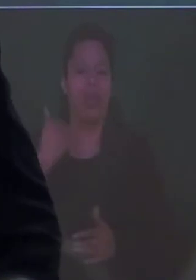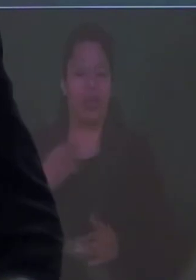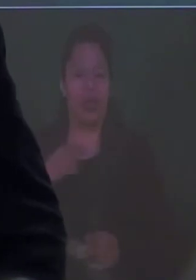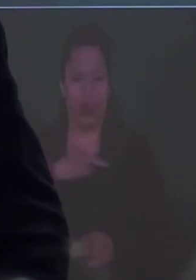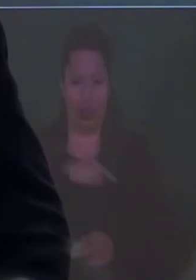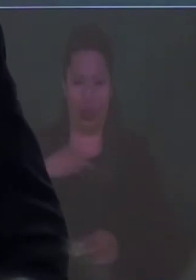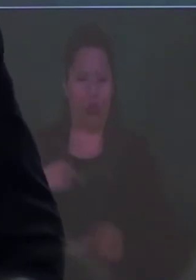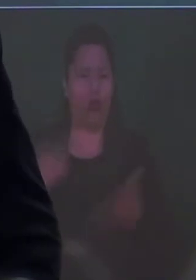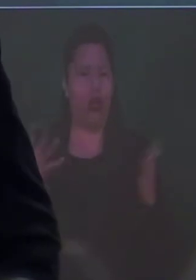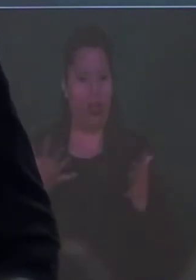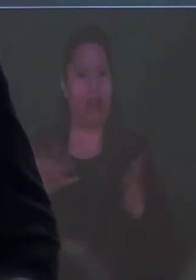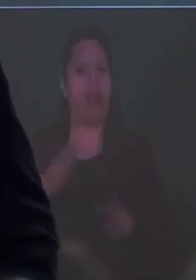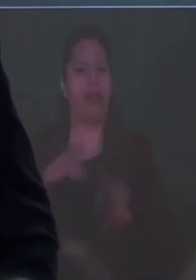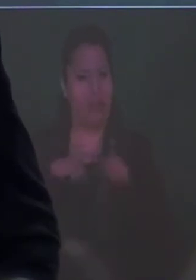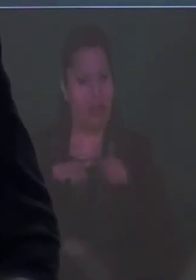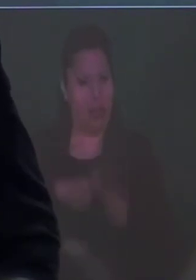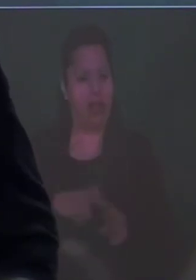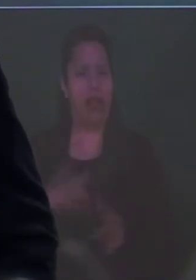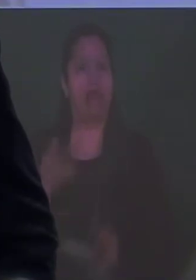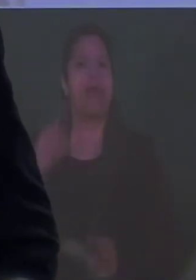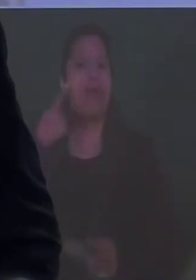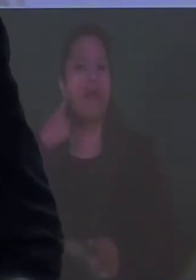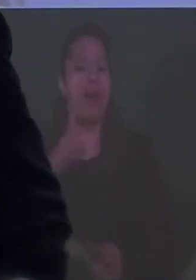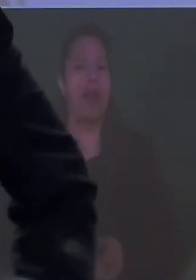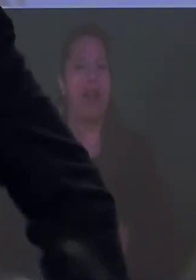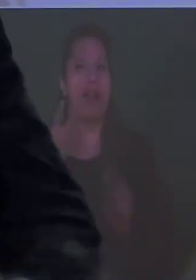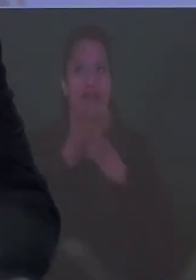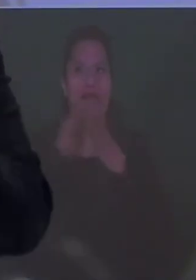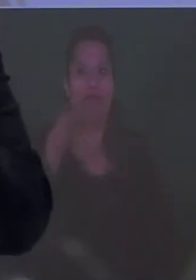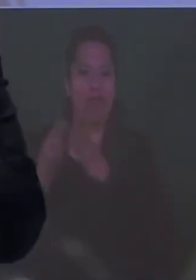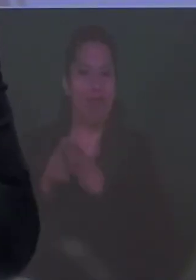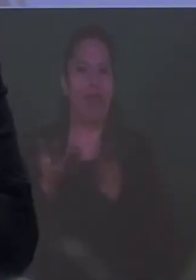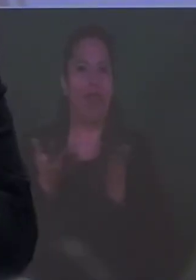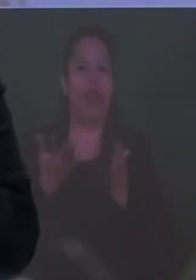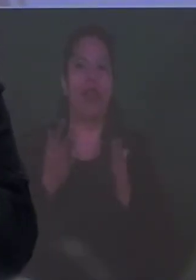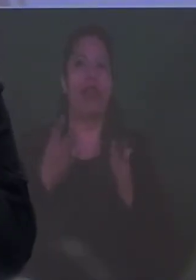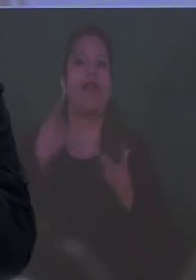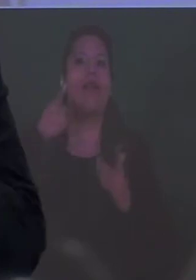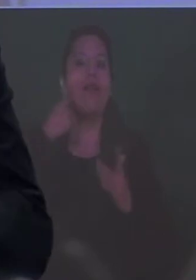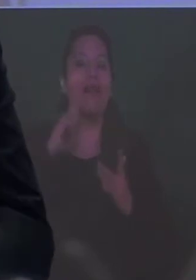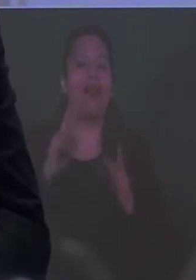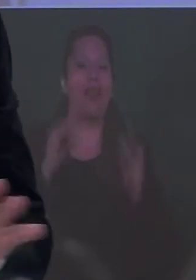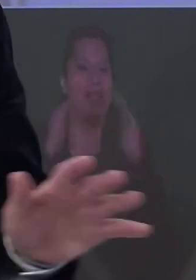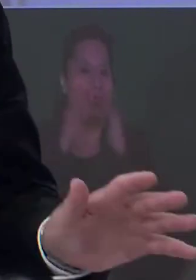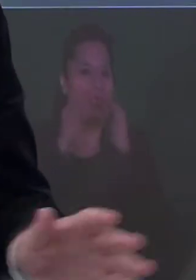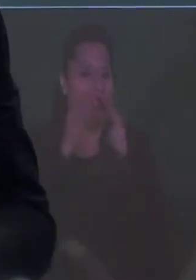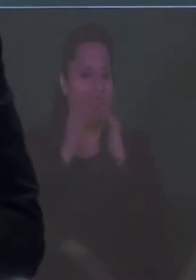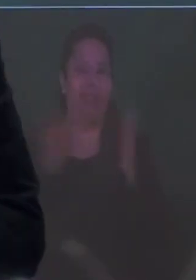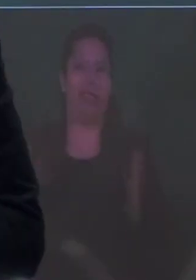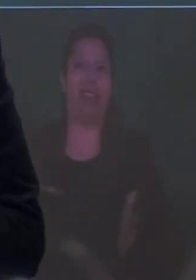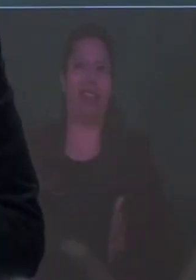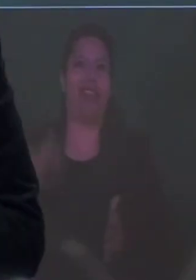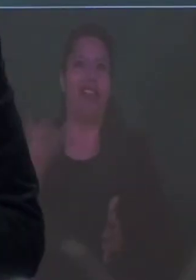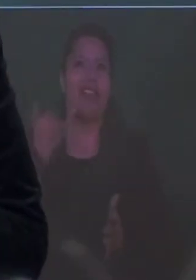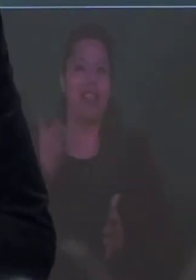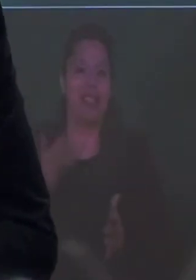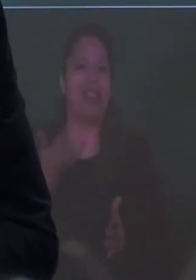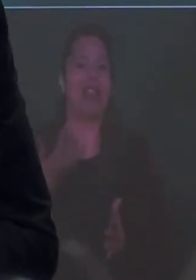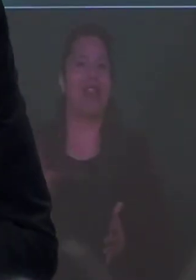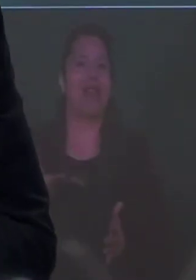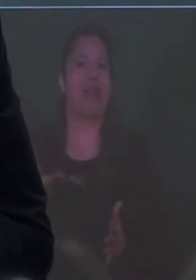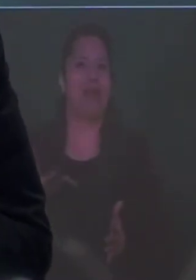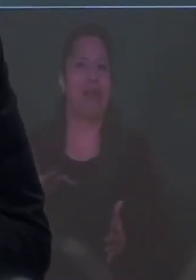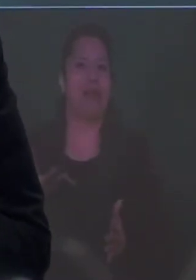obligadas por la constitución en materia de defensa del país y ahora ya encargándose en pleno de la